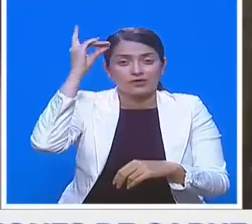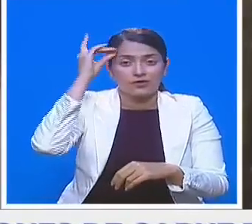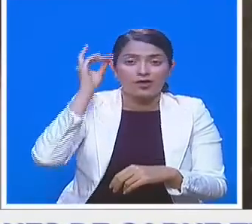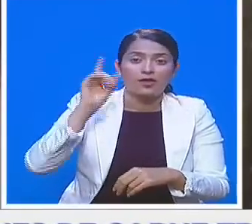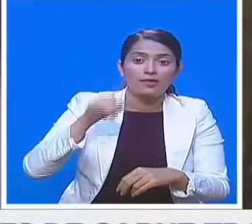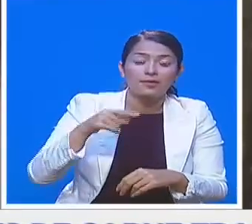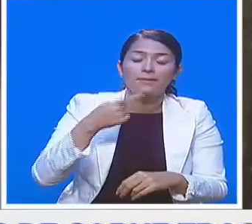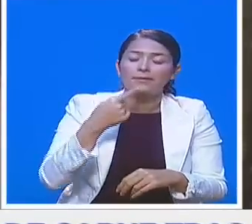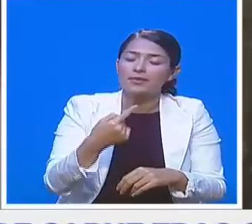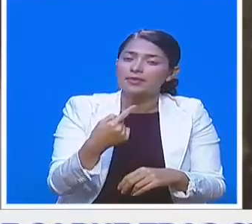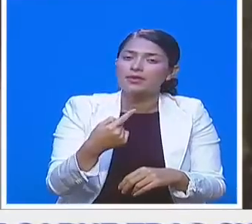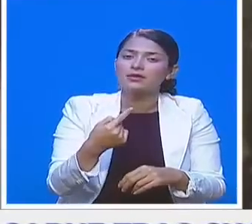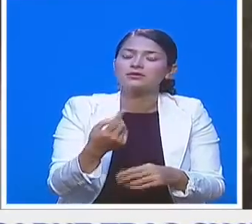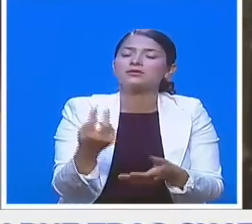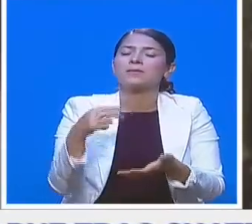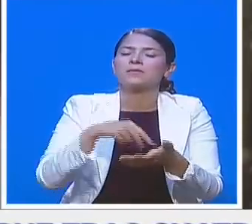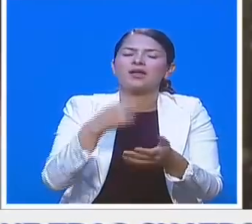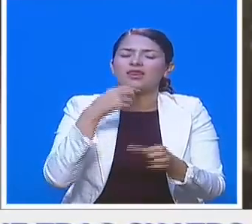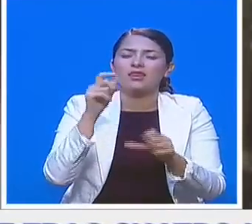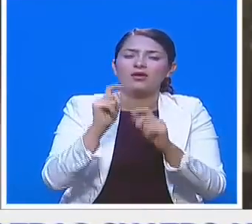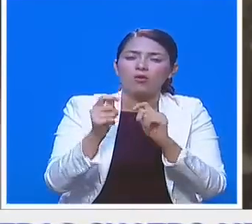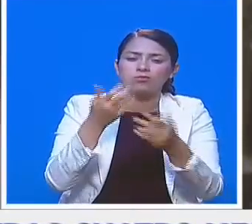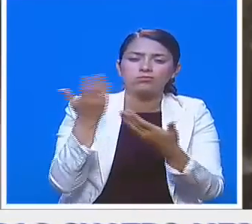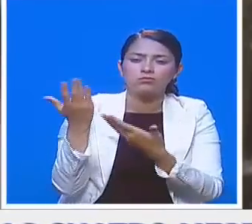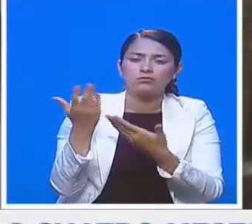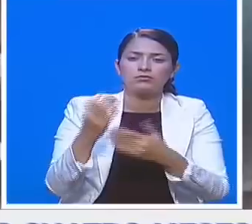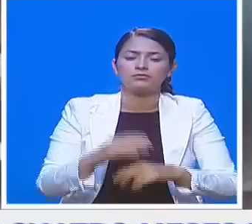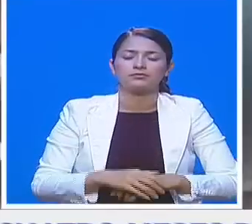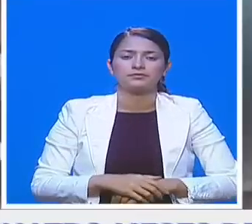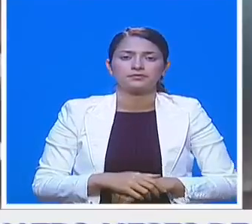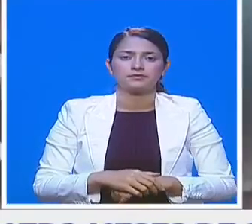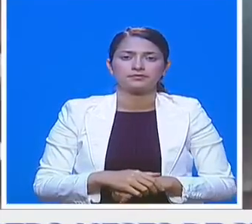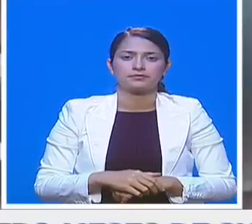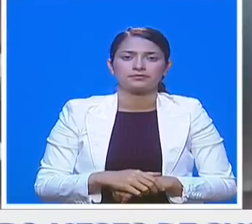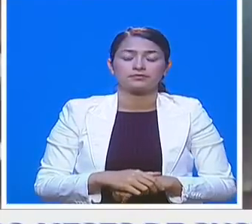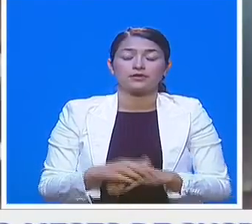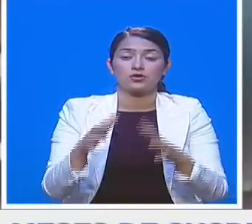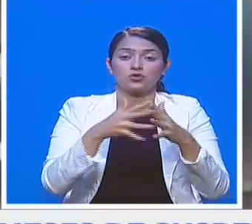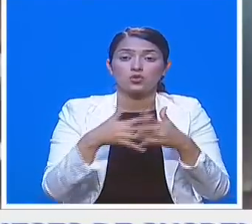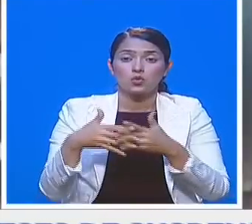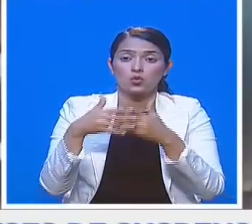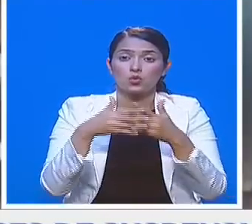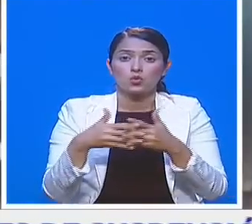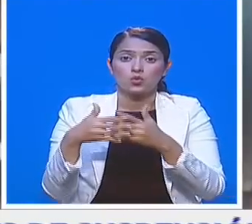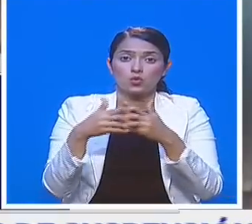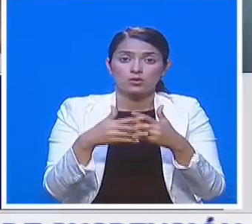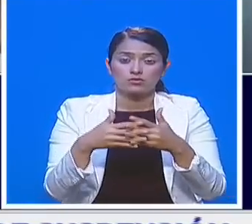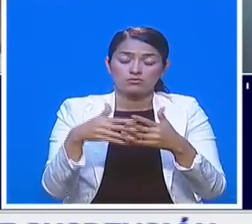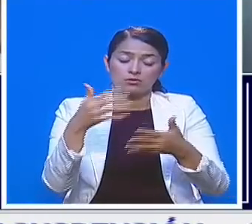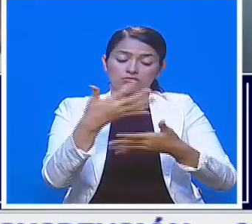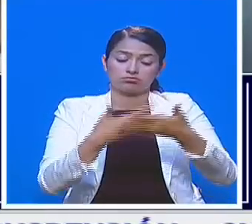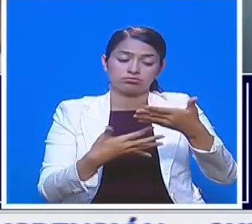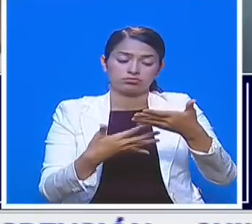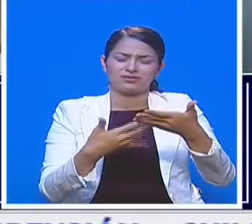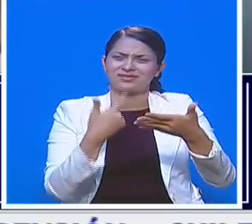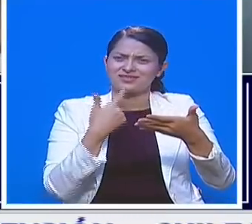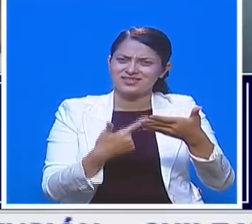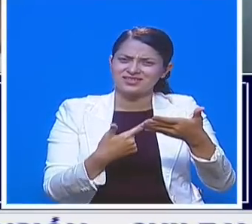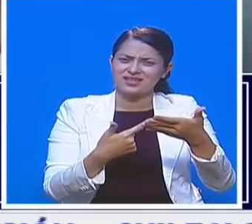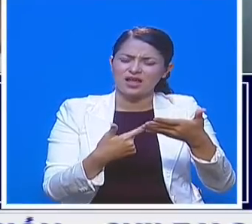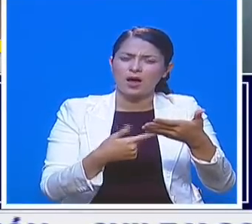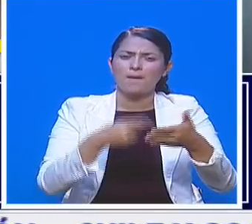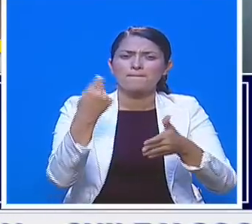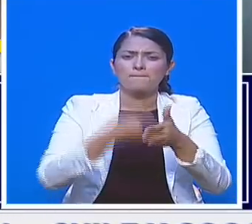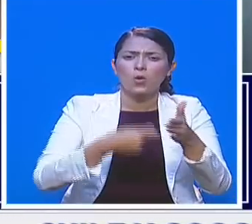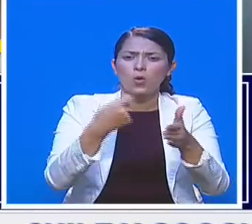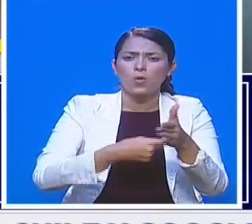se pronunció y esto fue lo que dijo. Escuchemos. Estados Unidos acaba de sacar algo prohibiendo la entrada de